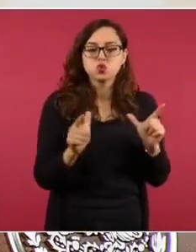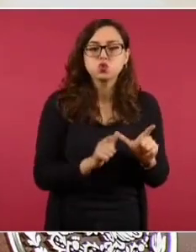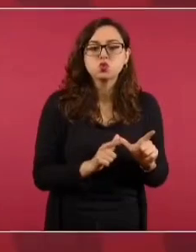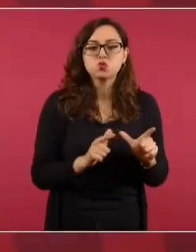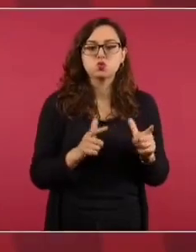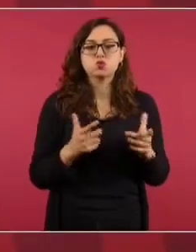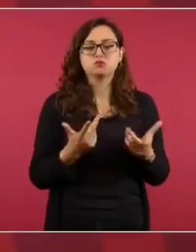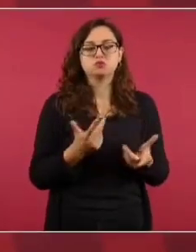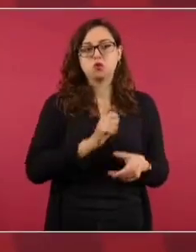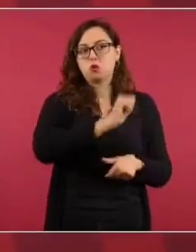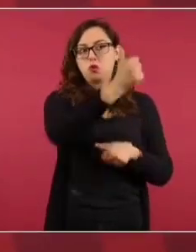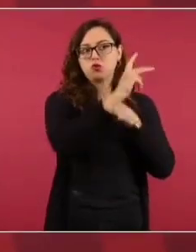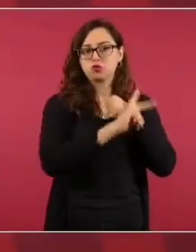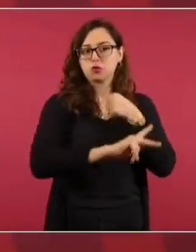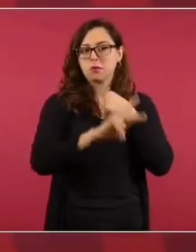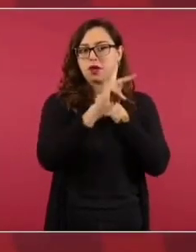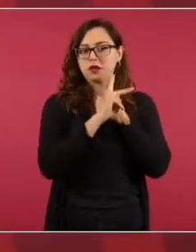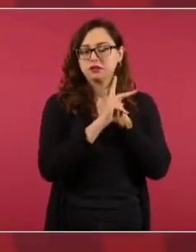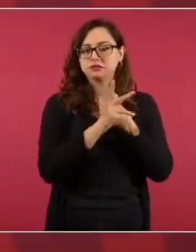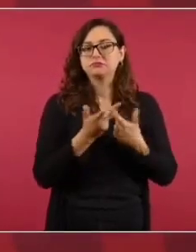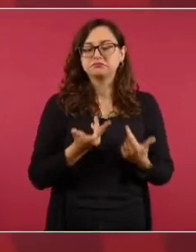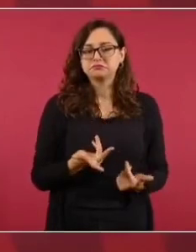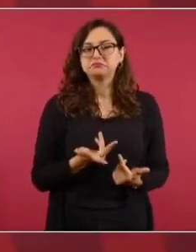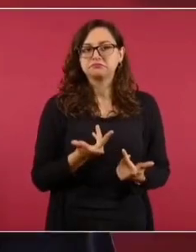del extranjero,